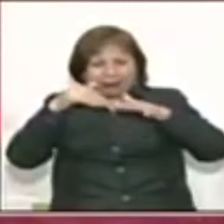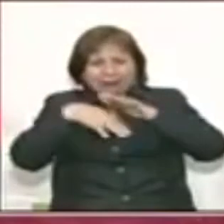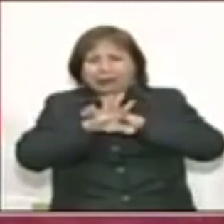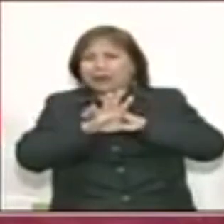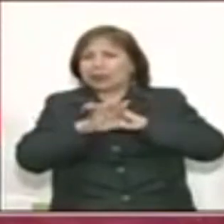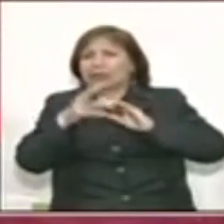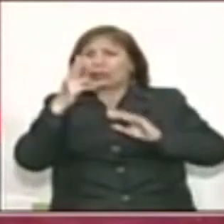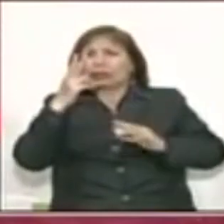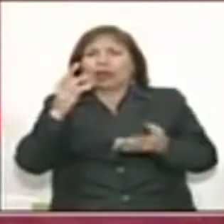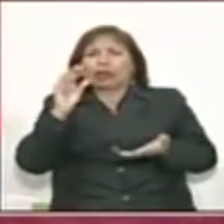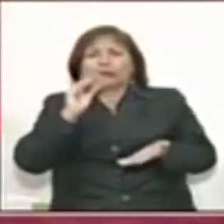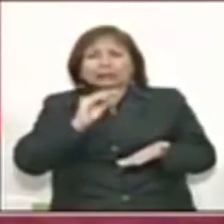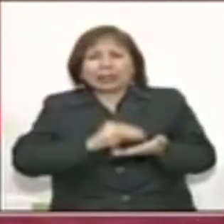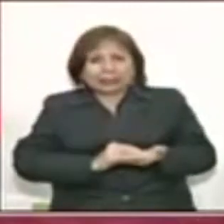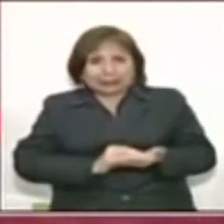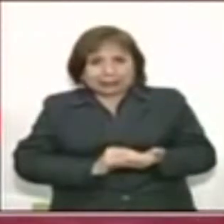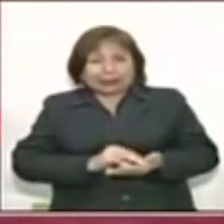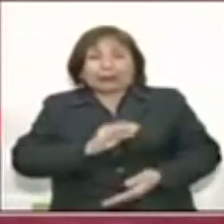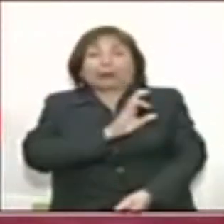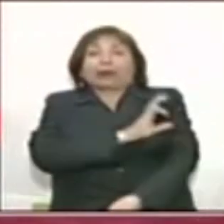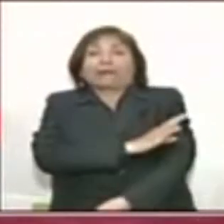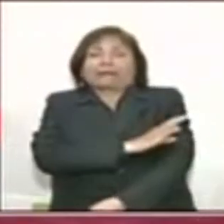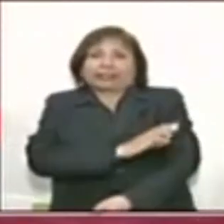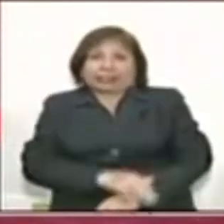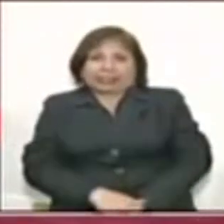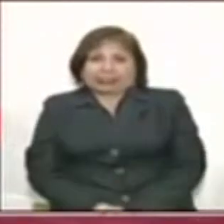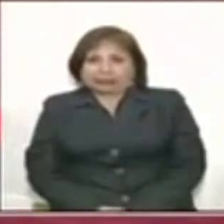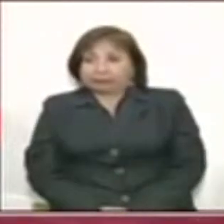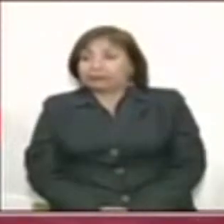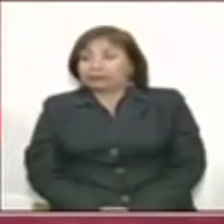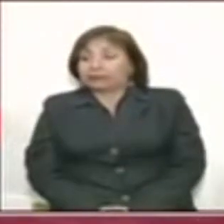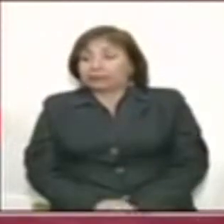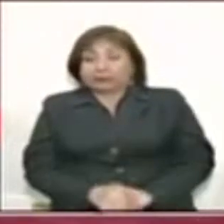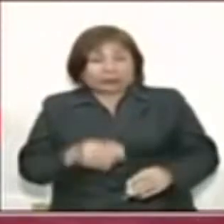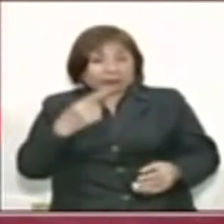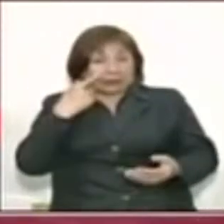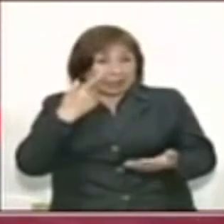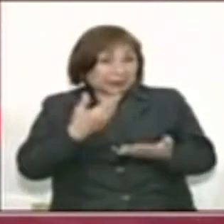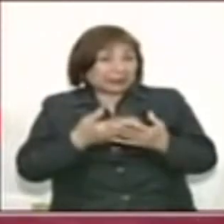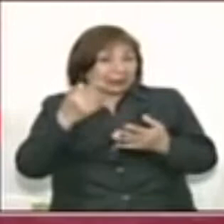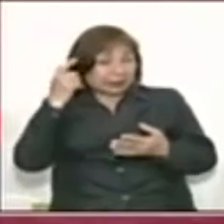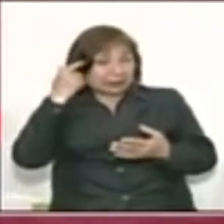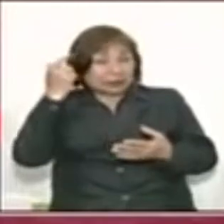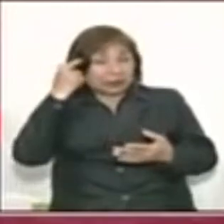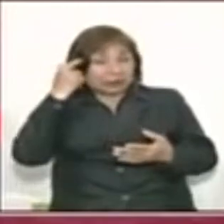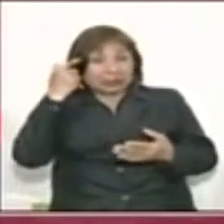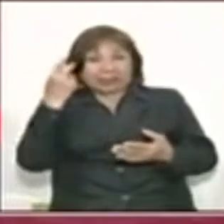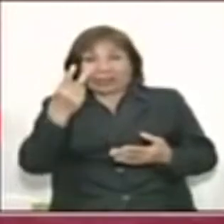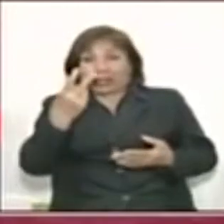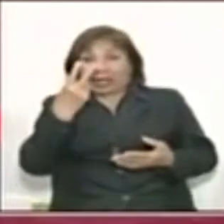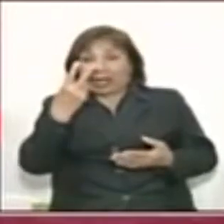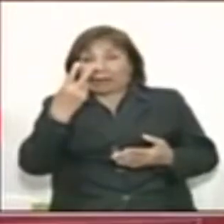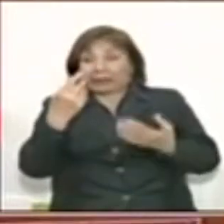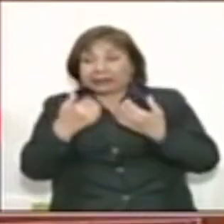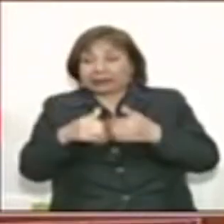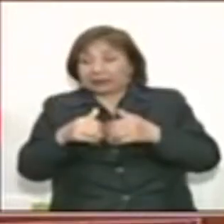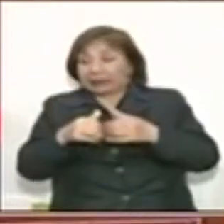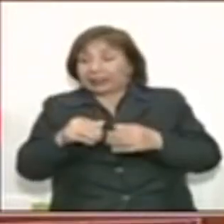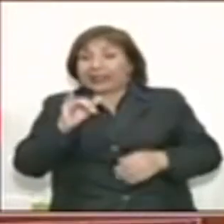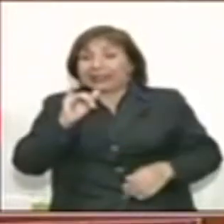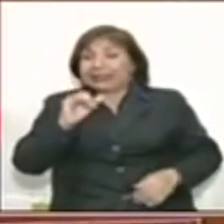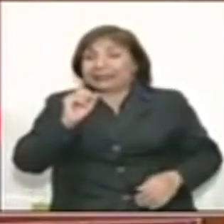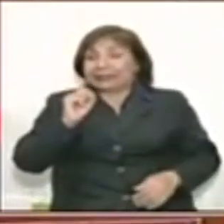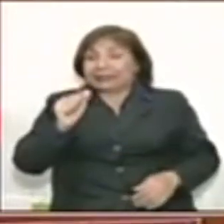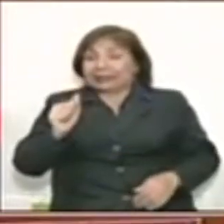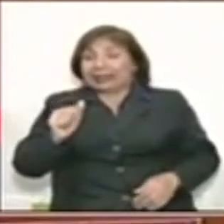hasta 2 oportunidades por la Fiscalía. Debe tomarse en cuenta que ambas empresas, ICSA